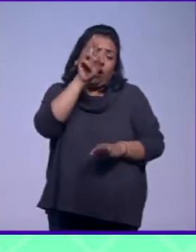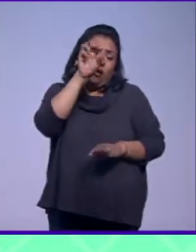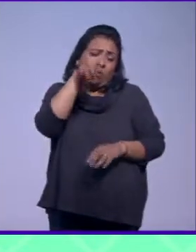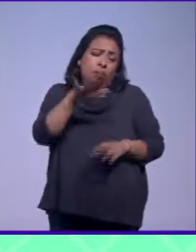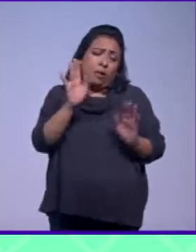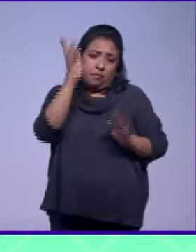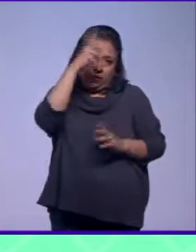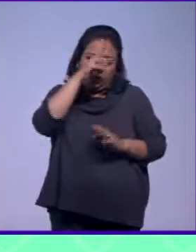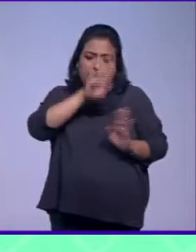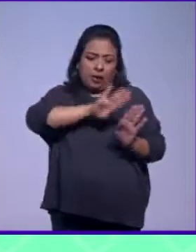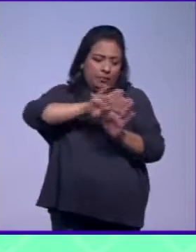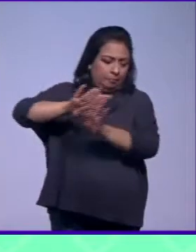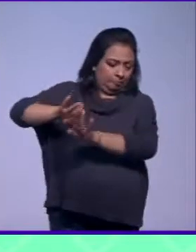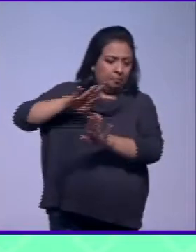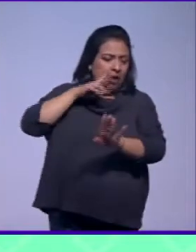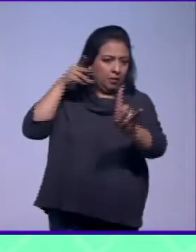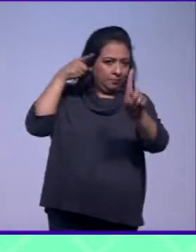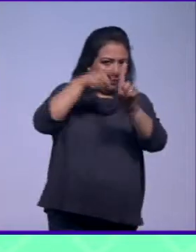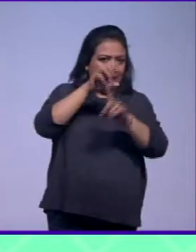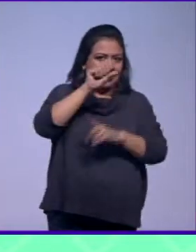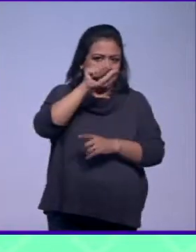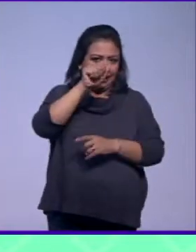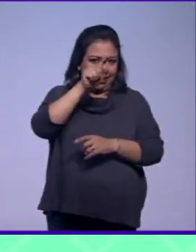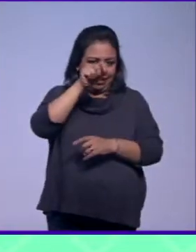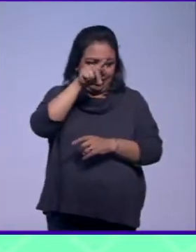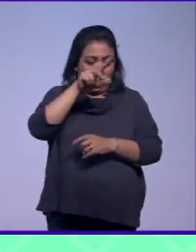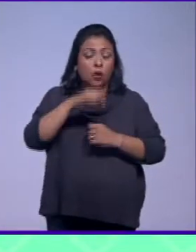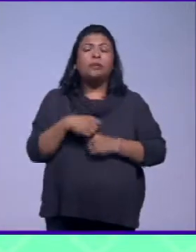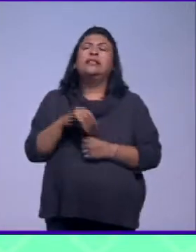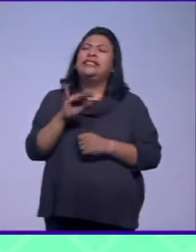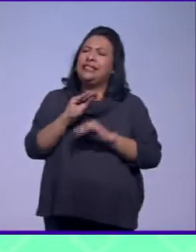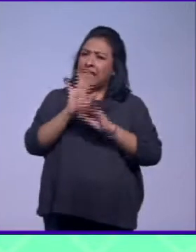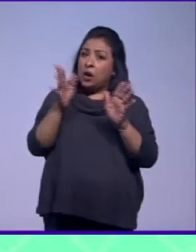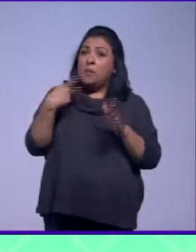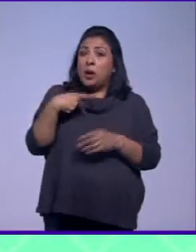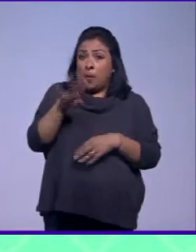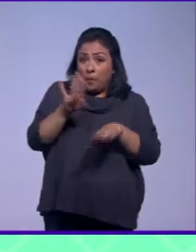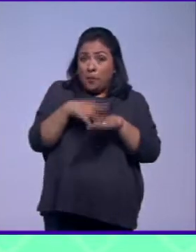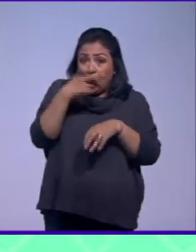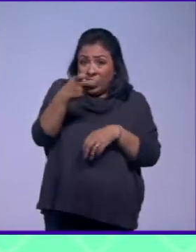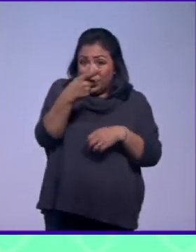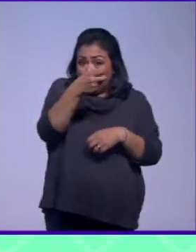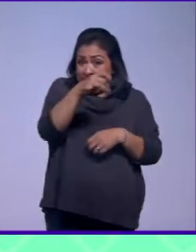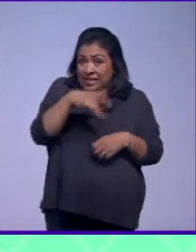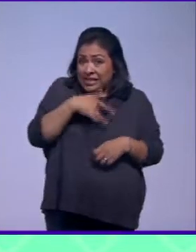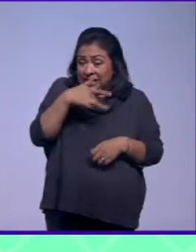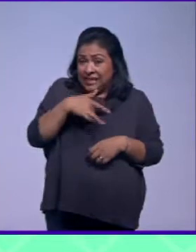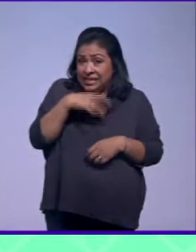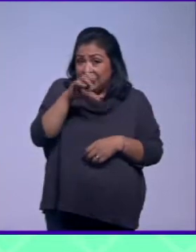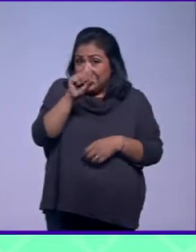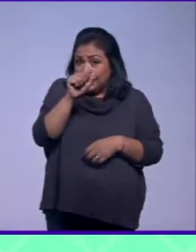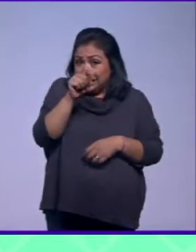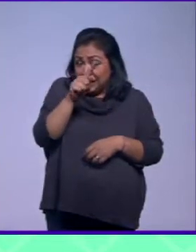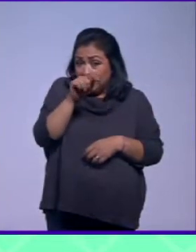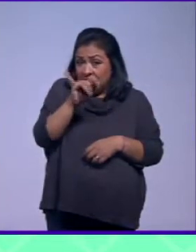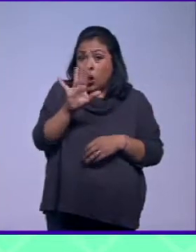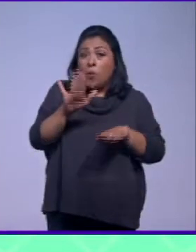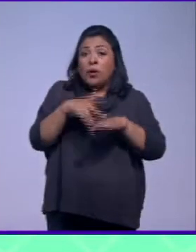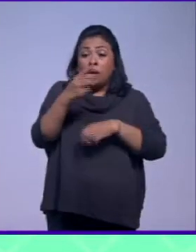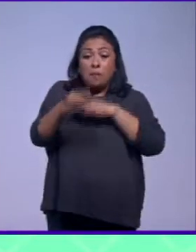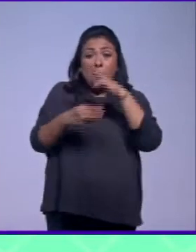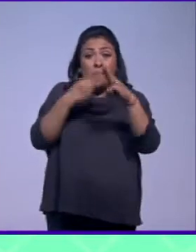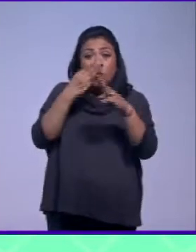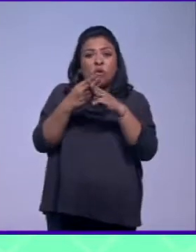hablemos de santiago claro pero por eso santiago está como está claro por eso esta justa porque es este mundo